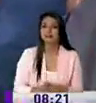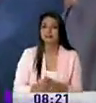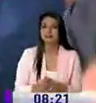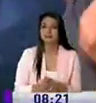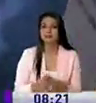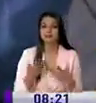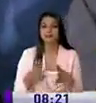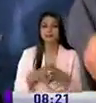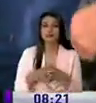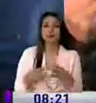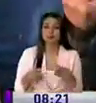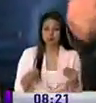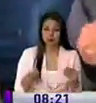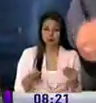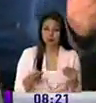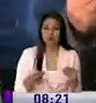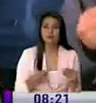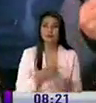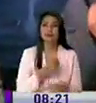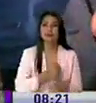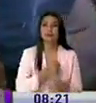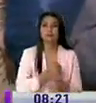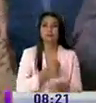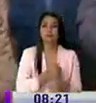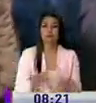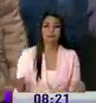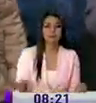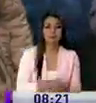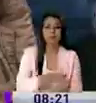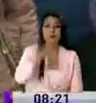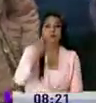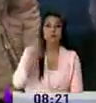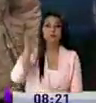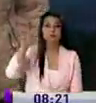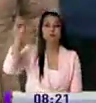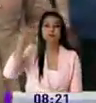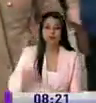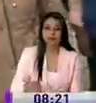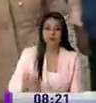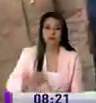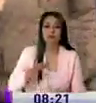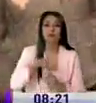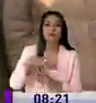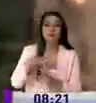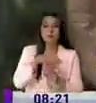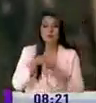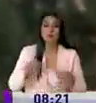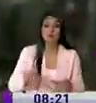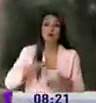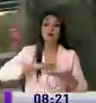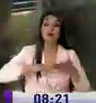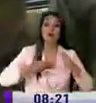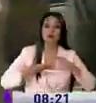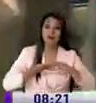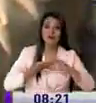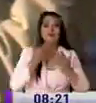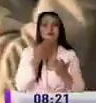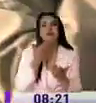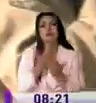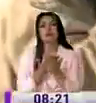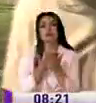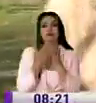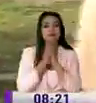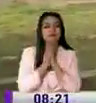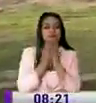salido para los trabajos de la reconstrucción del 100% del parque. De nuestra parte, de la comunidad de la urbanización Nueva Aurora, les agradecemos un